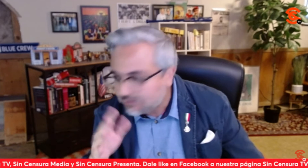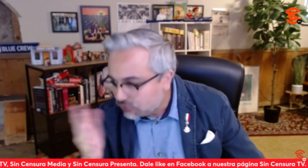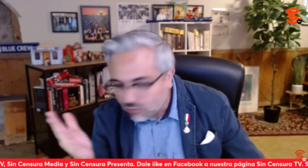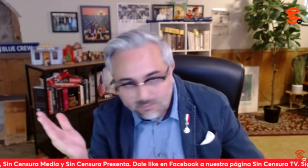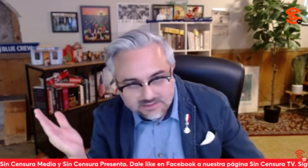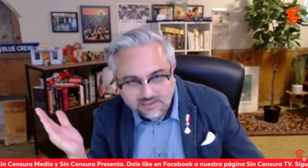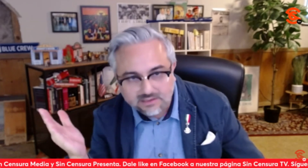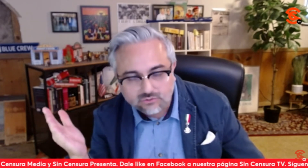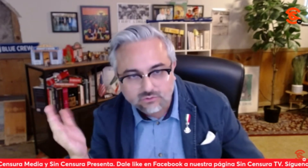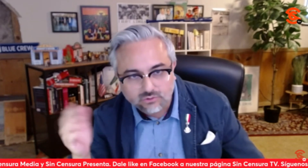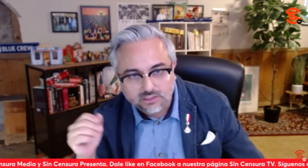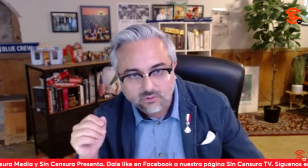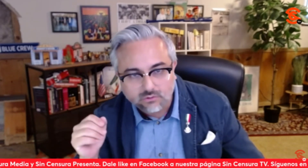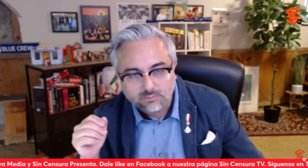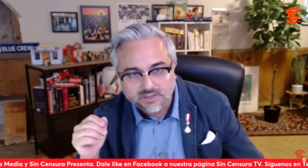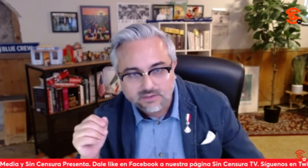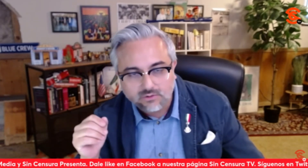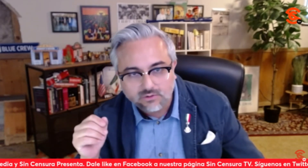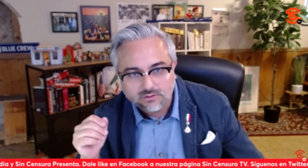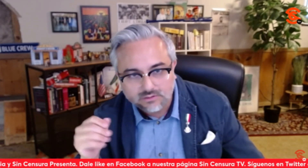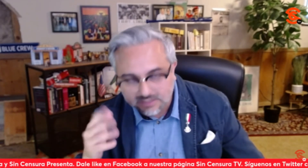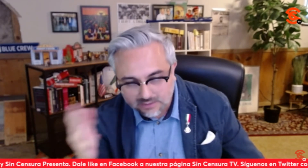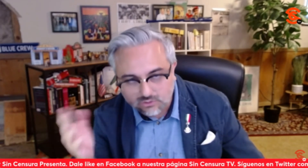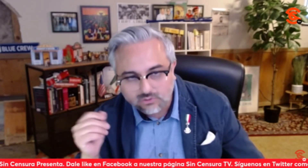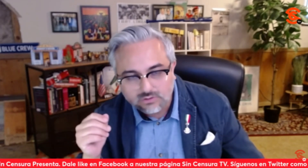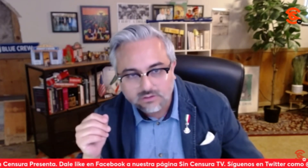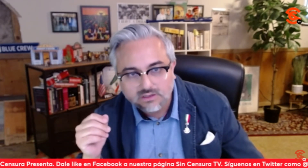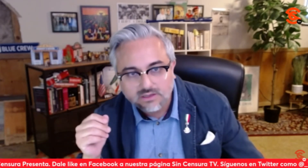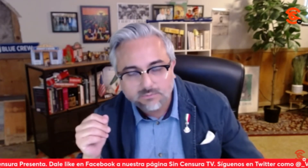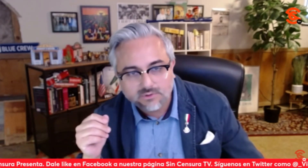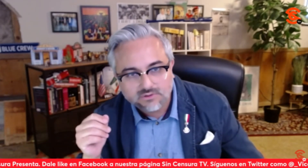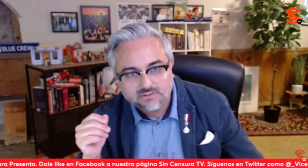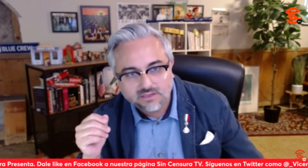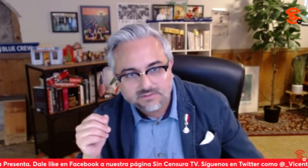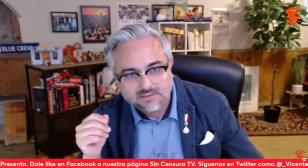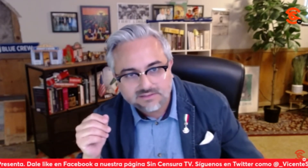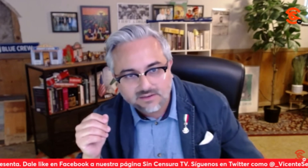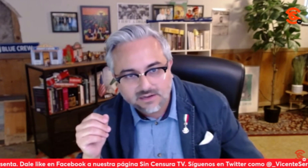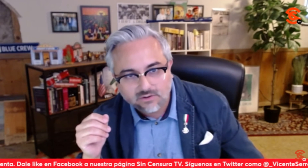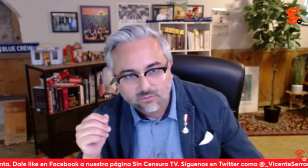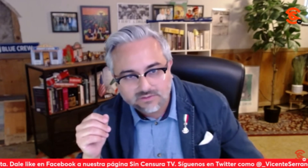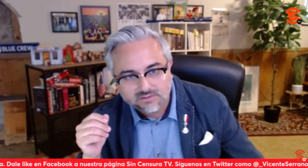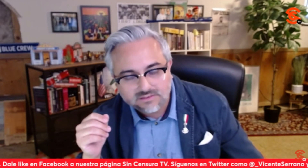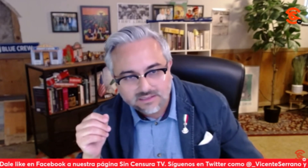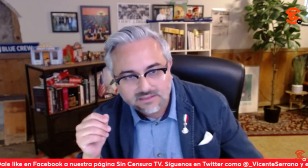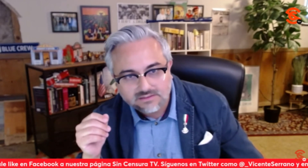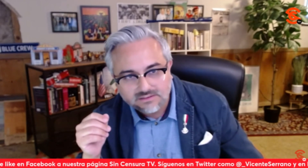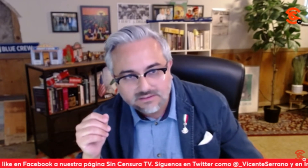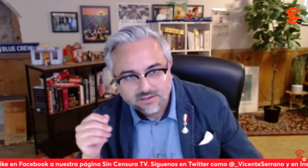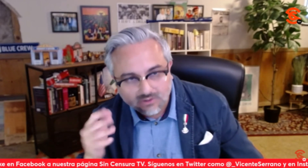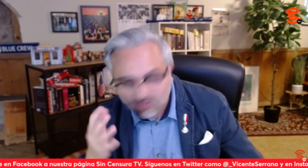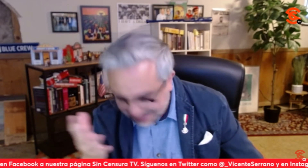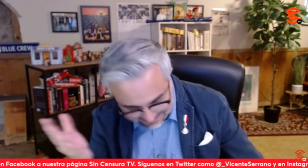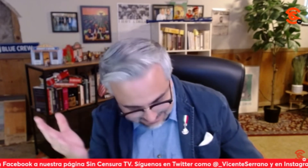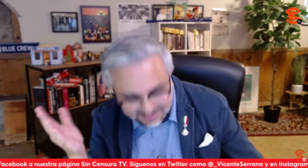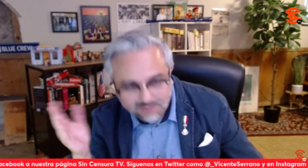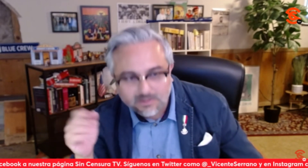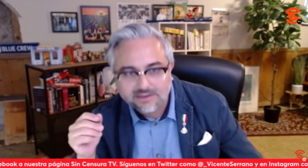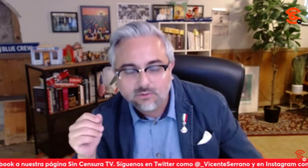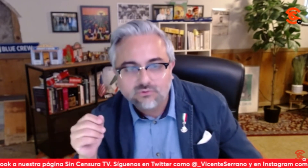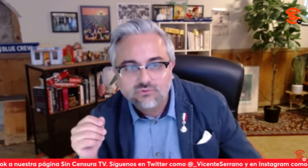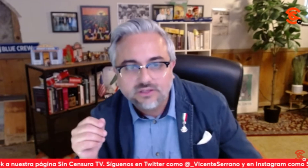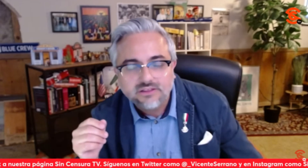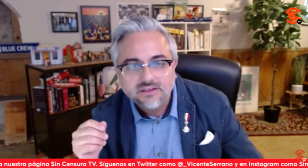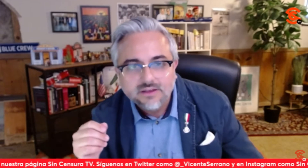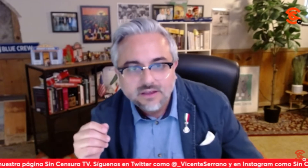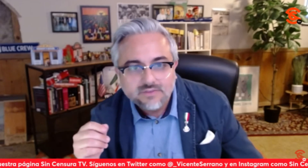Serrano. Hasta hay un documental que hizo nuestro querido compañero y director, el periodista Vicente Serrano, sobre ese incidente. Ahí está, para que